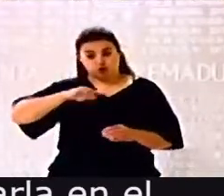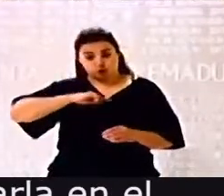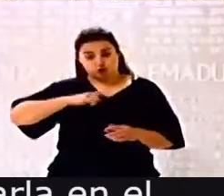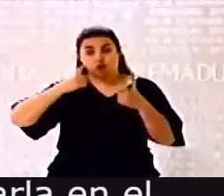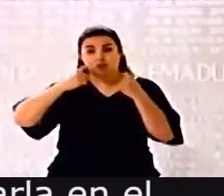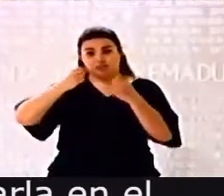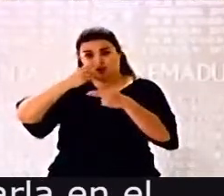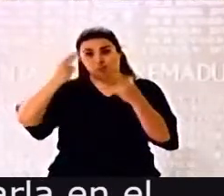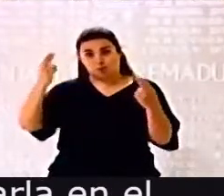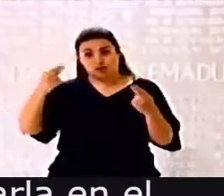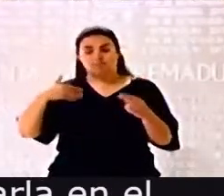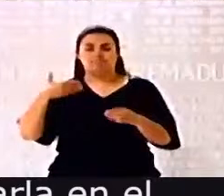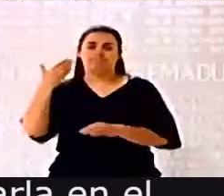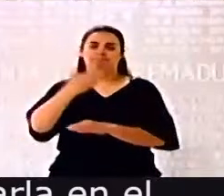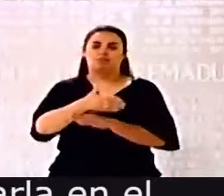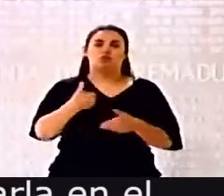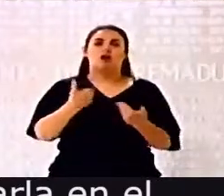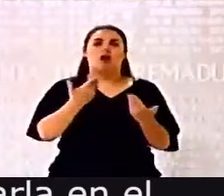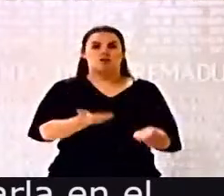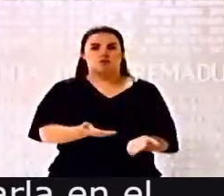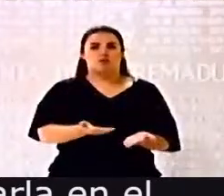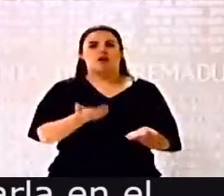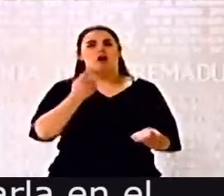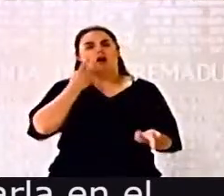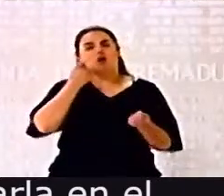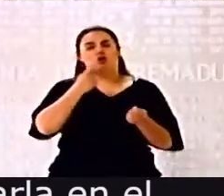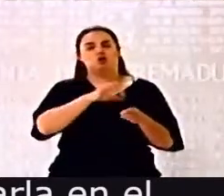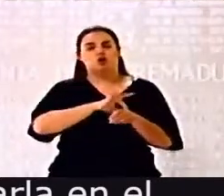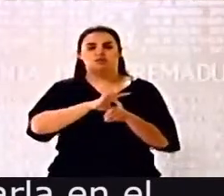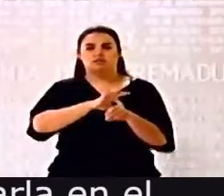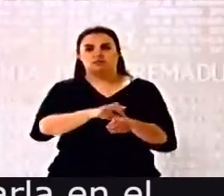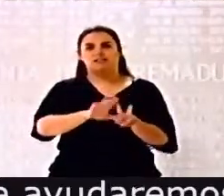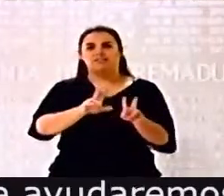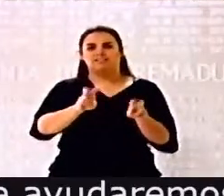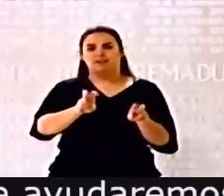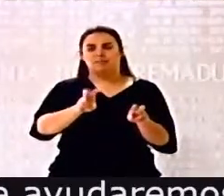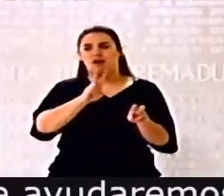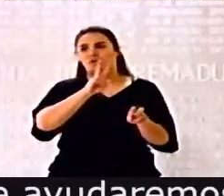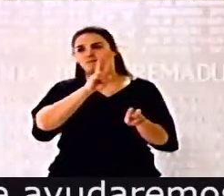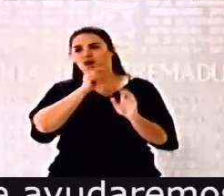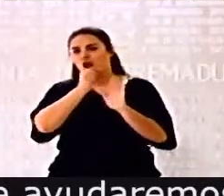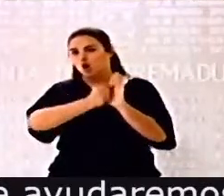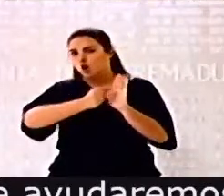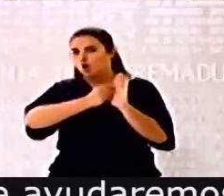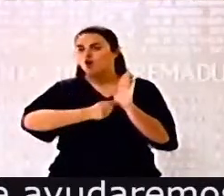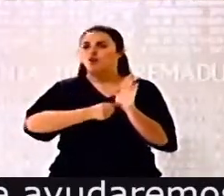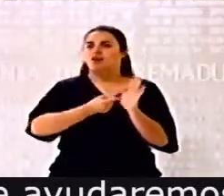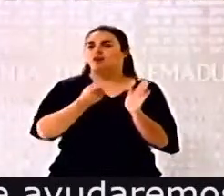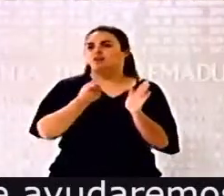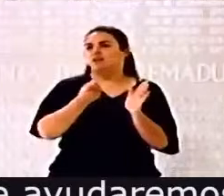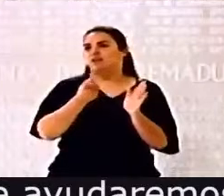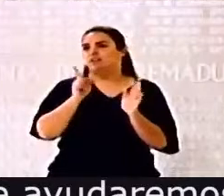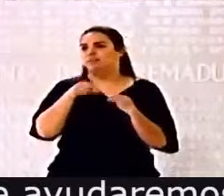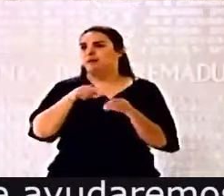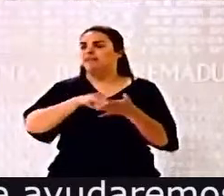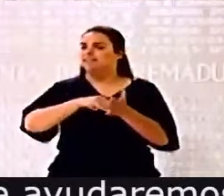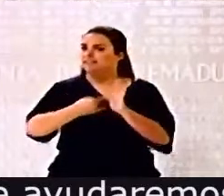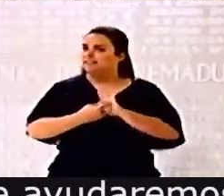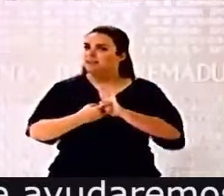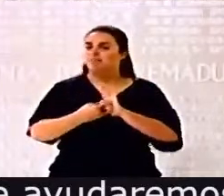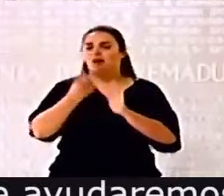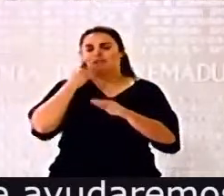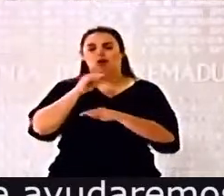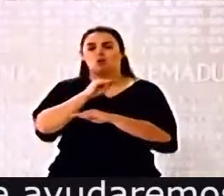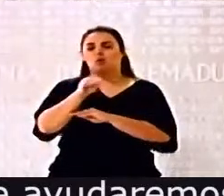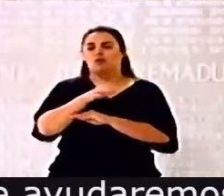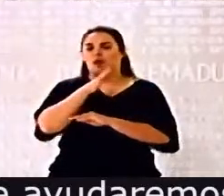Salud Pública, le ayudaremos a orientarle sobre los valores y sobre los métodos de